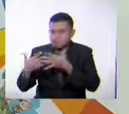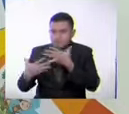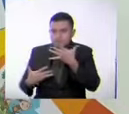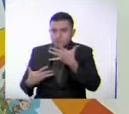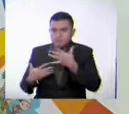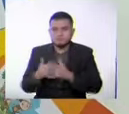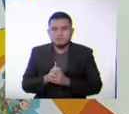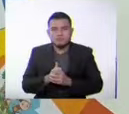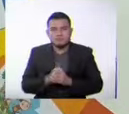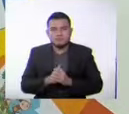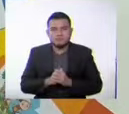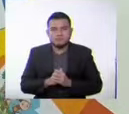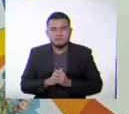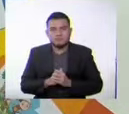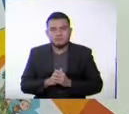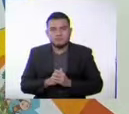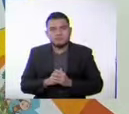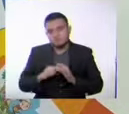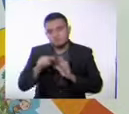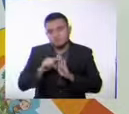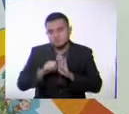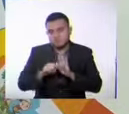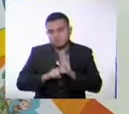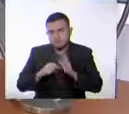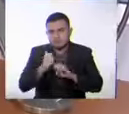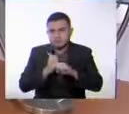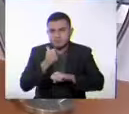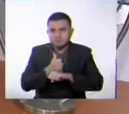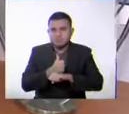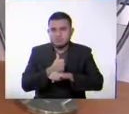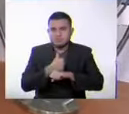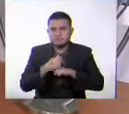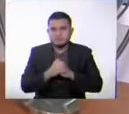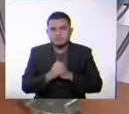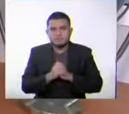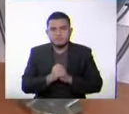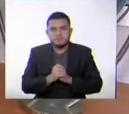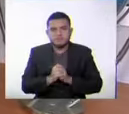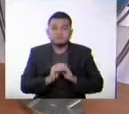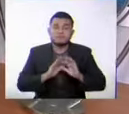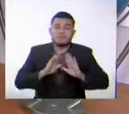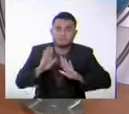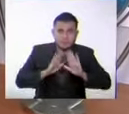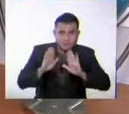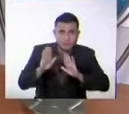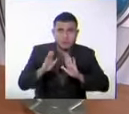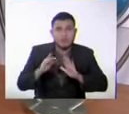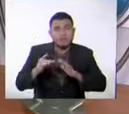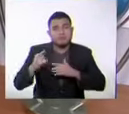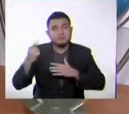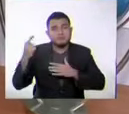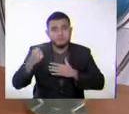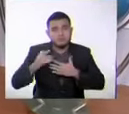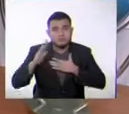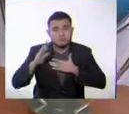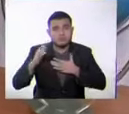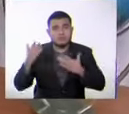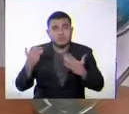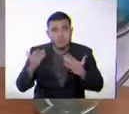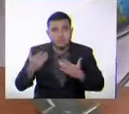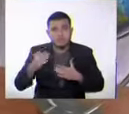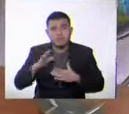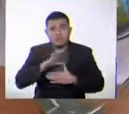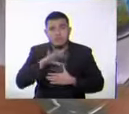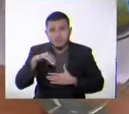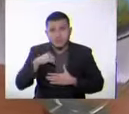serie de normas que se establecen, esa serie de actividades, de deberes que se realizan en la familia, todo con el